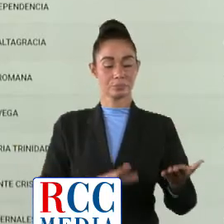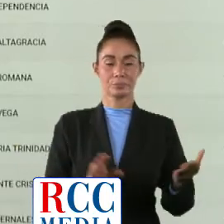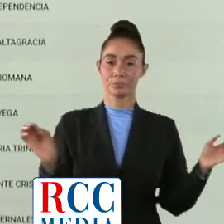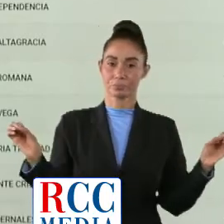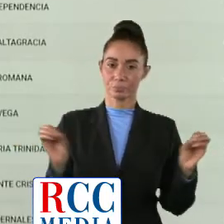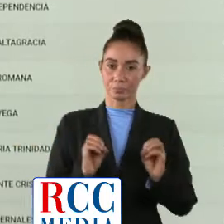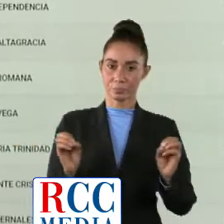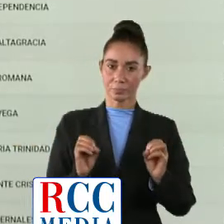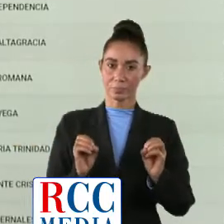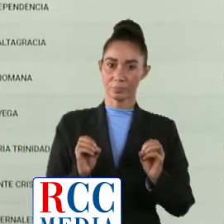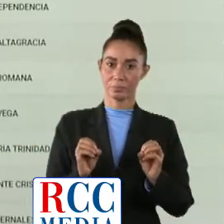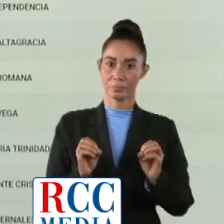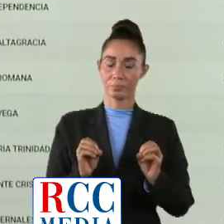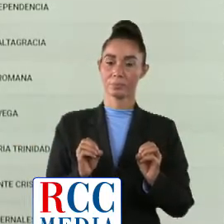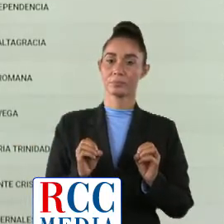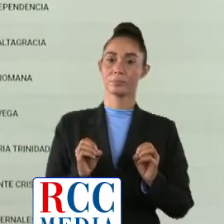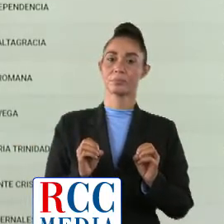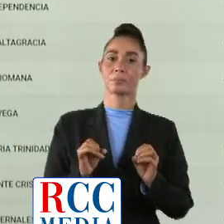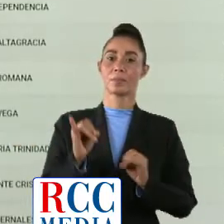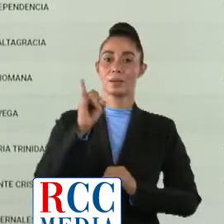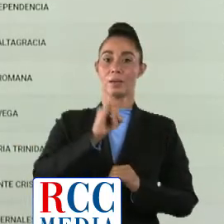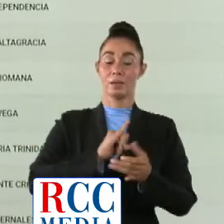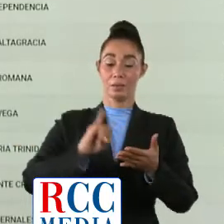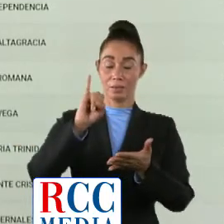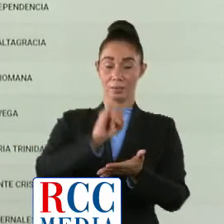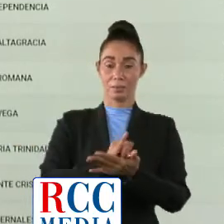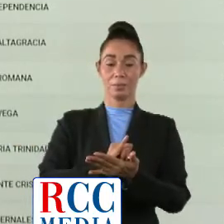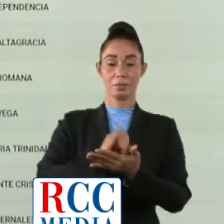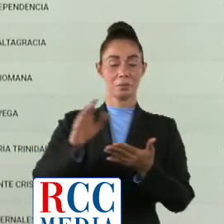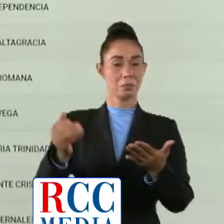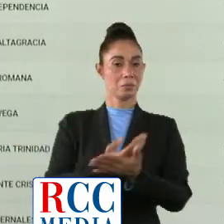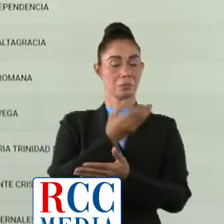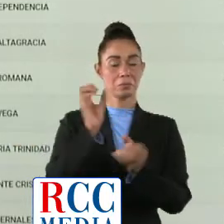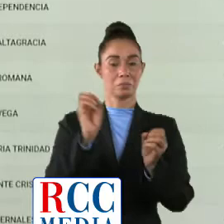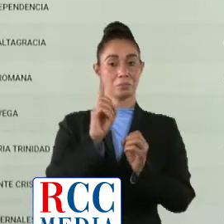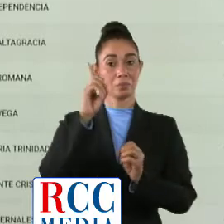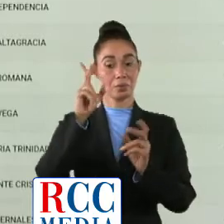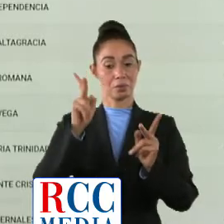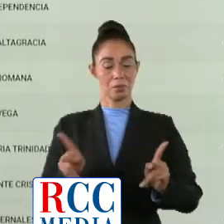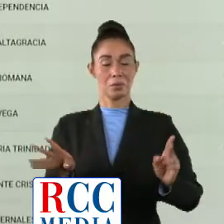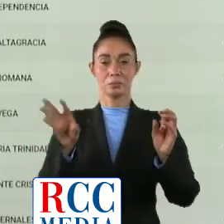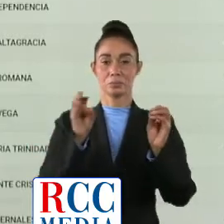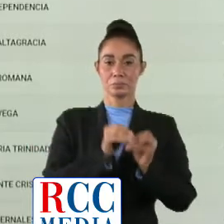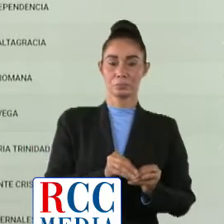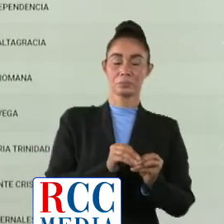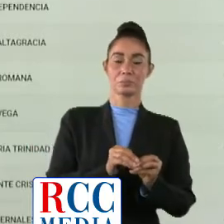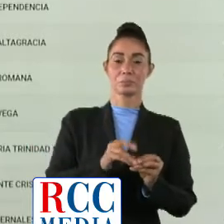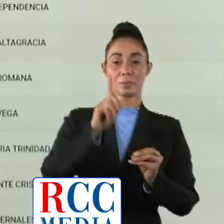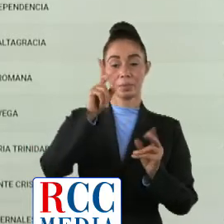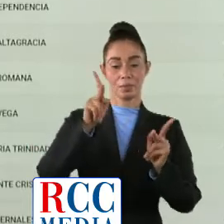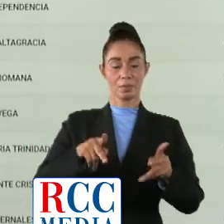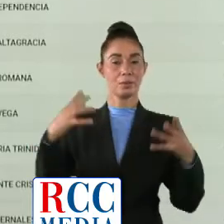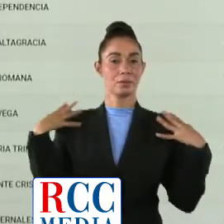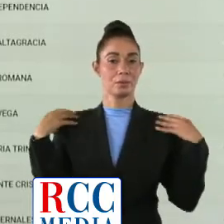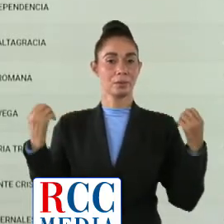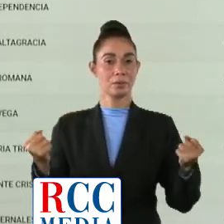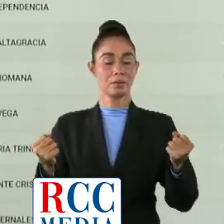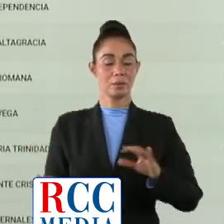fallecimientos. Independencia, 0 casos nuevos, 1 acumulado, 1